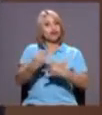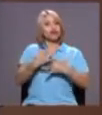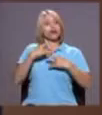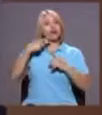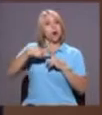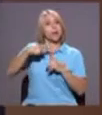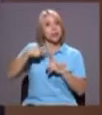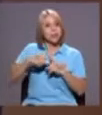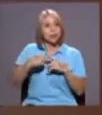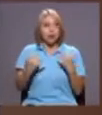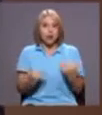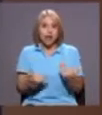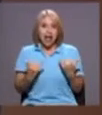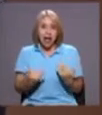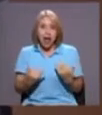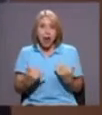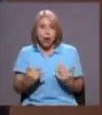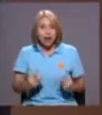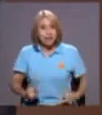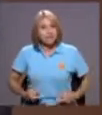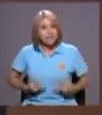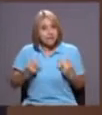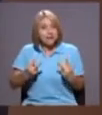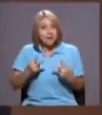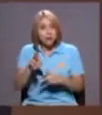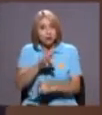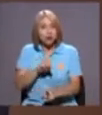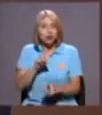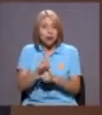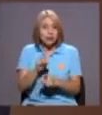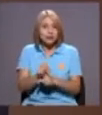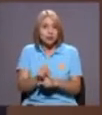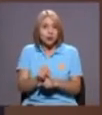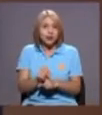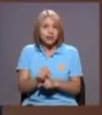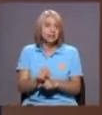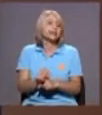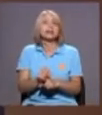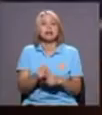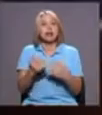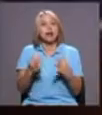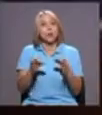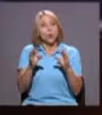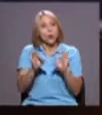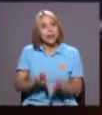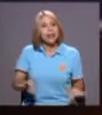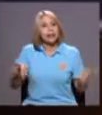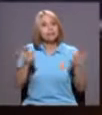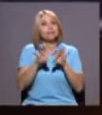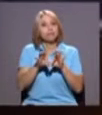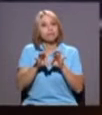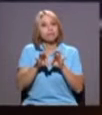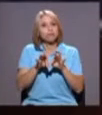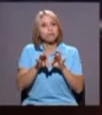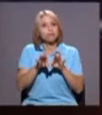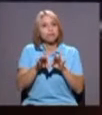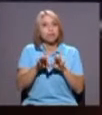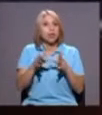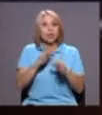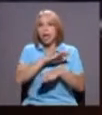momento vivamos y los costarricenses vivan situaciones muy apremiantes, que al final a todos nos